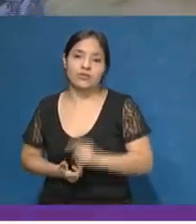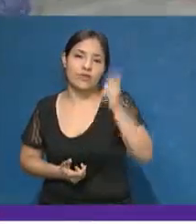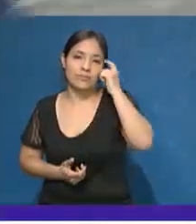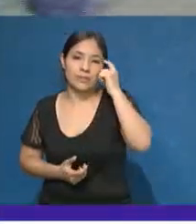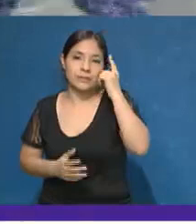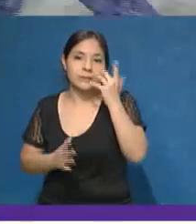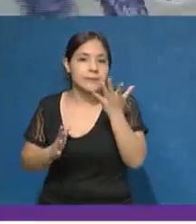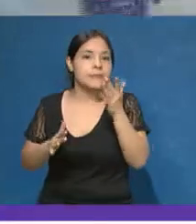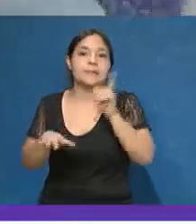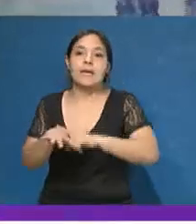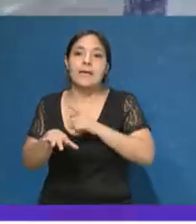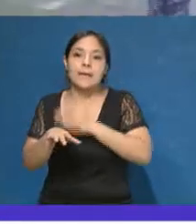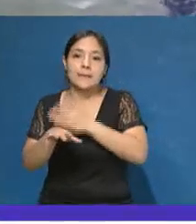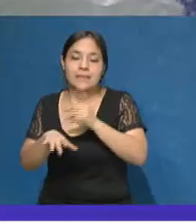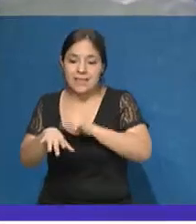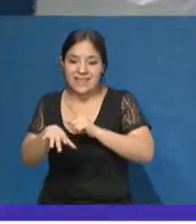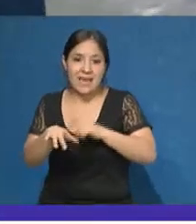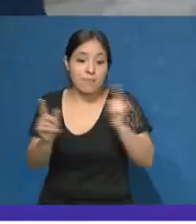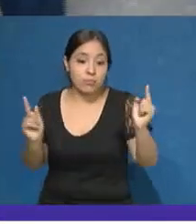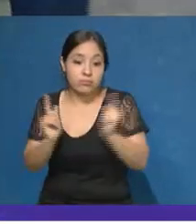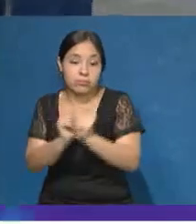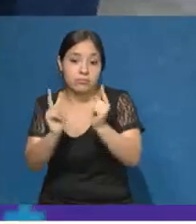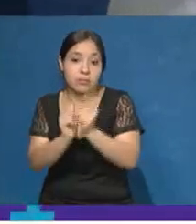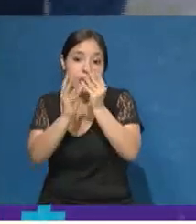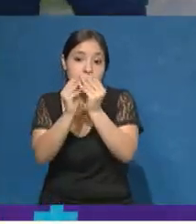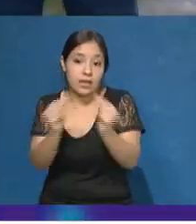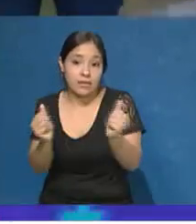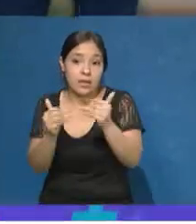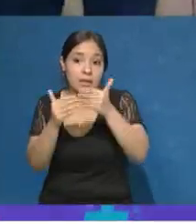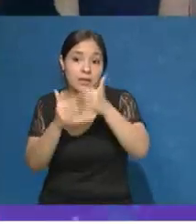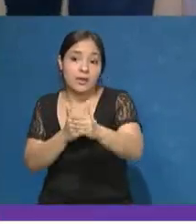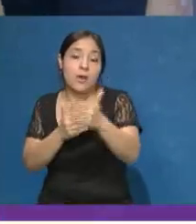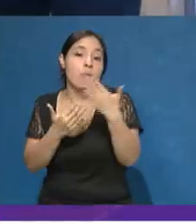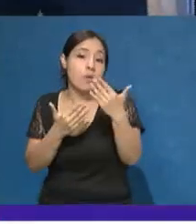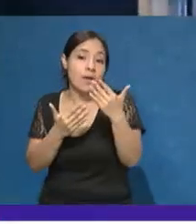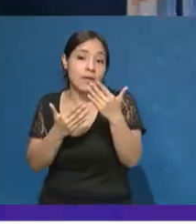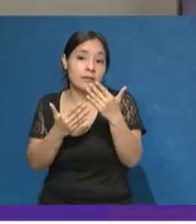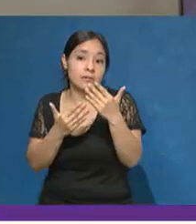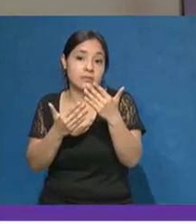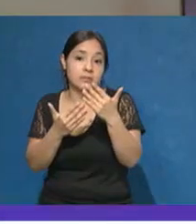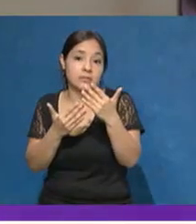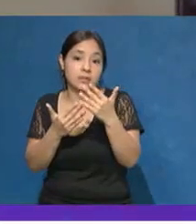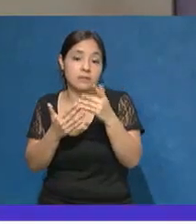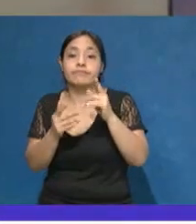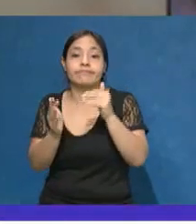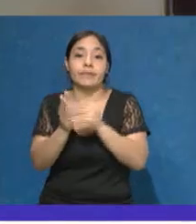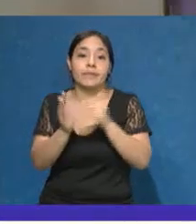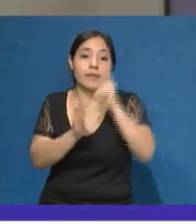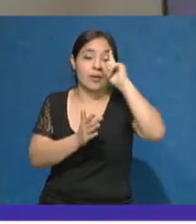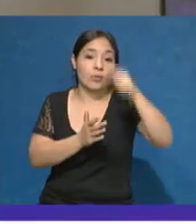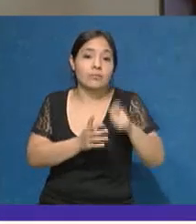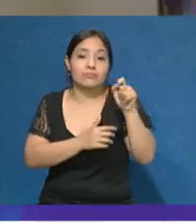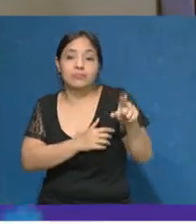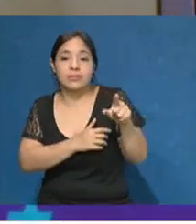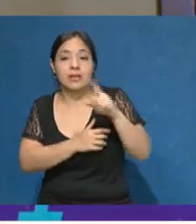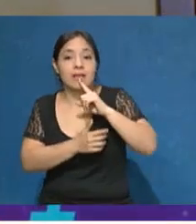habrá que esperar a que venzan los plazos y oportunamente si se plantean los recursos en la corte tendrá la palabra respecto de si